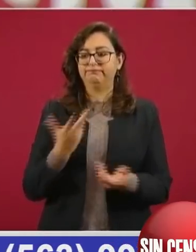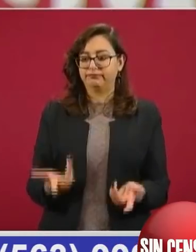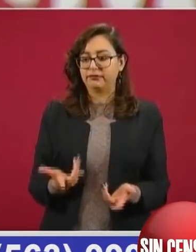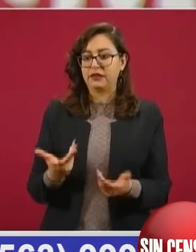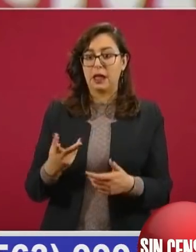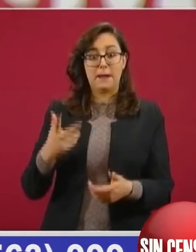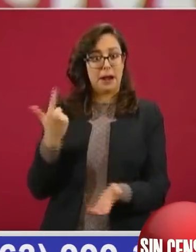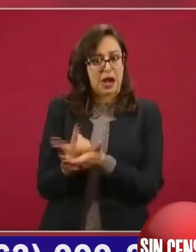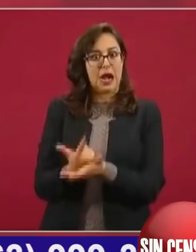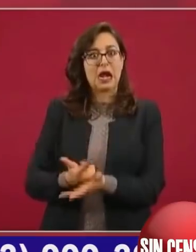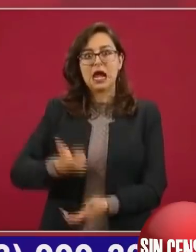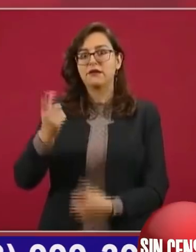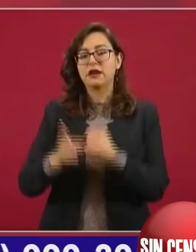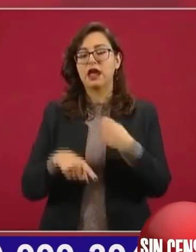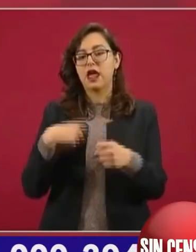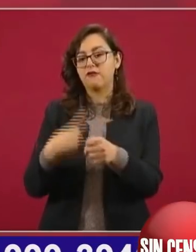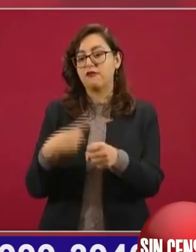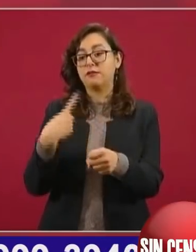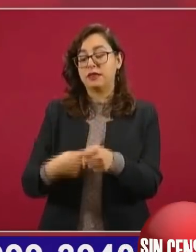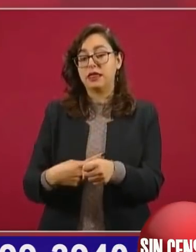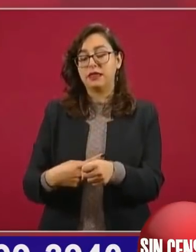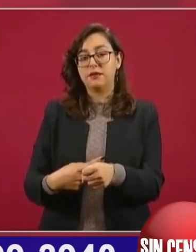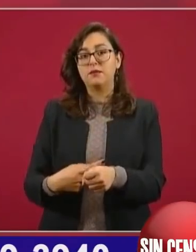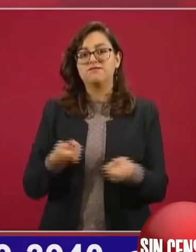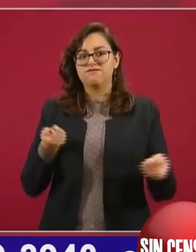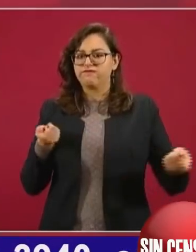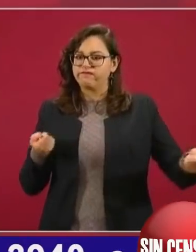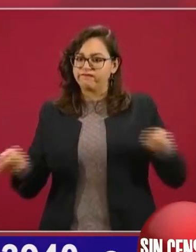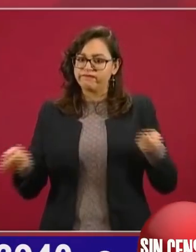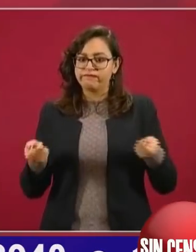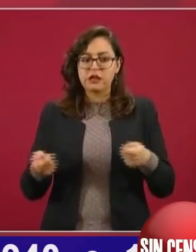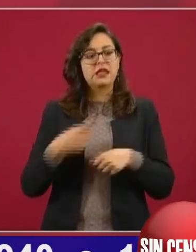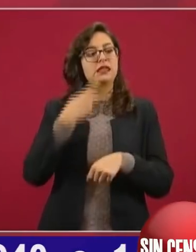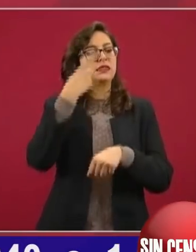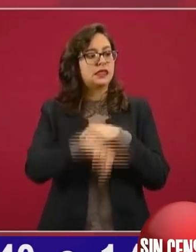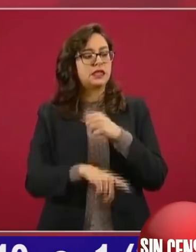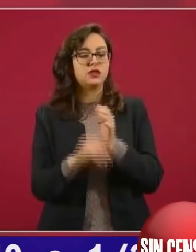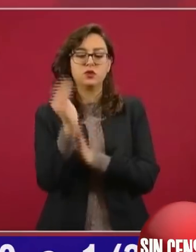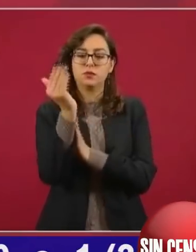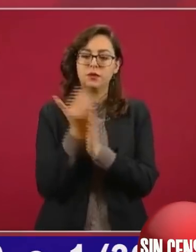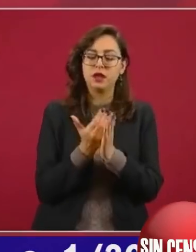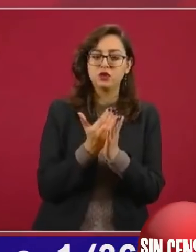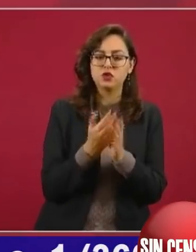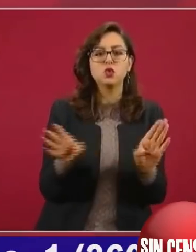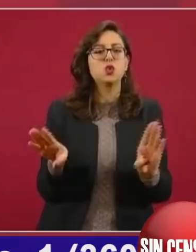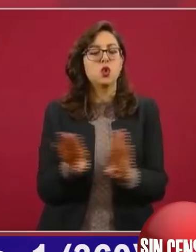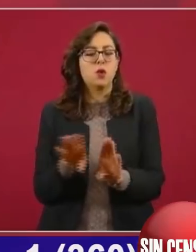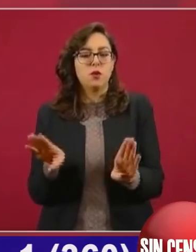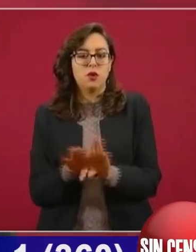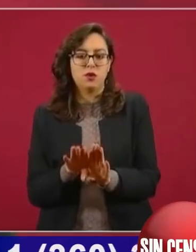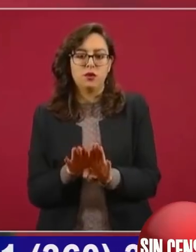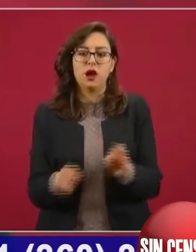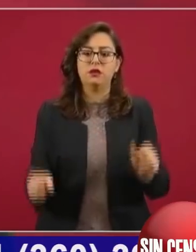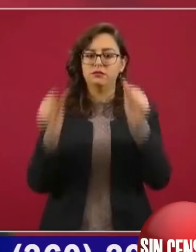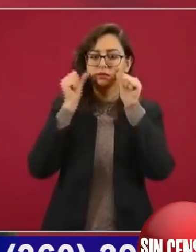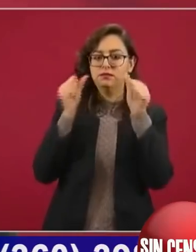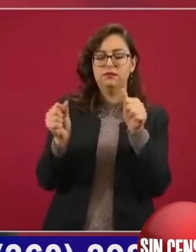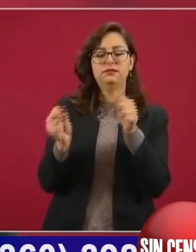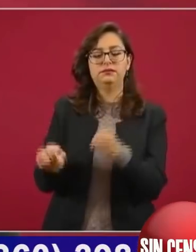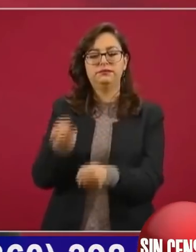daño que causa, logrando que haya una atención oportuna y una atención